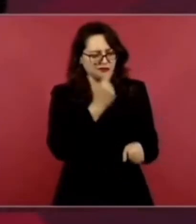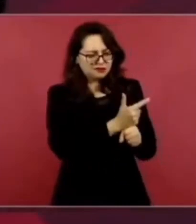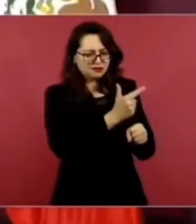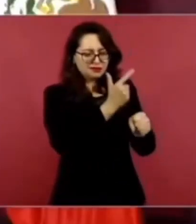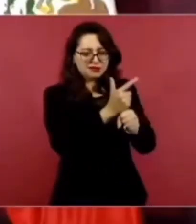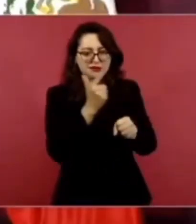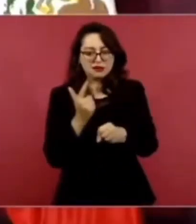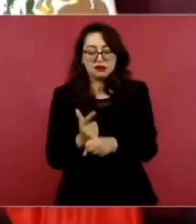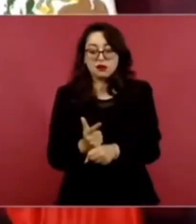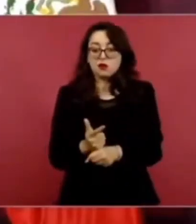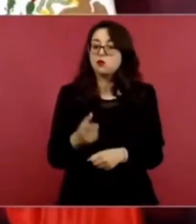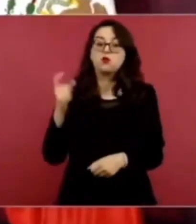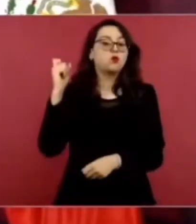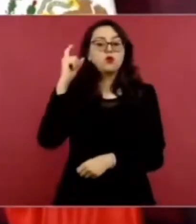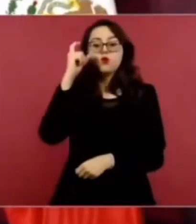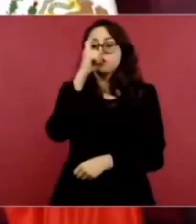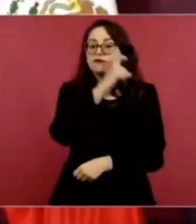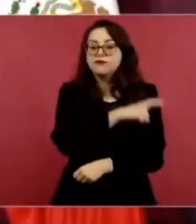desentrañando.